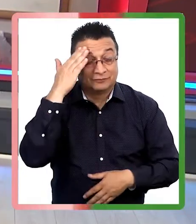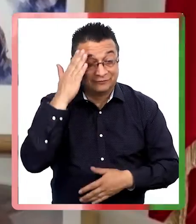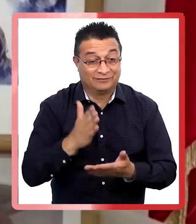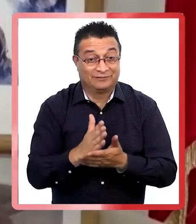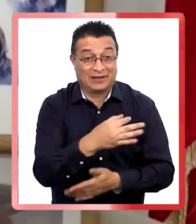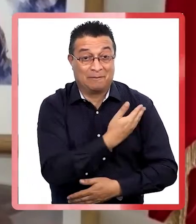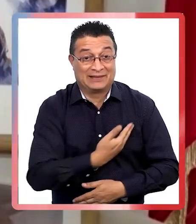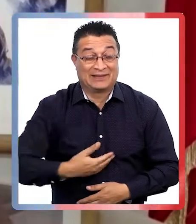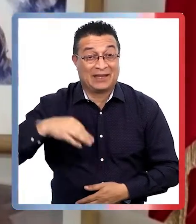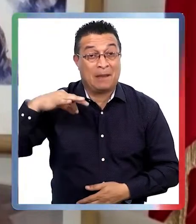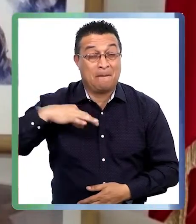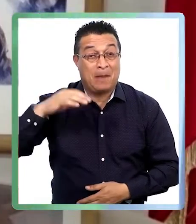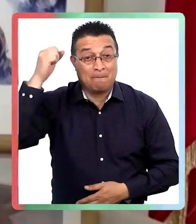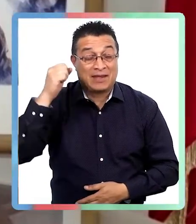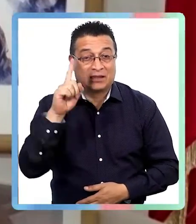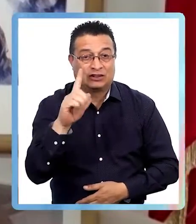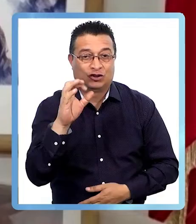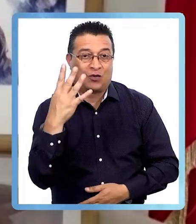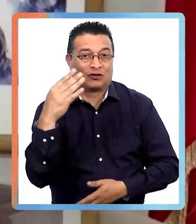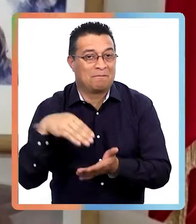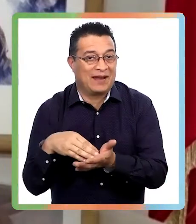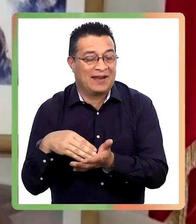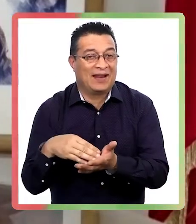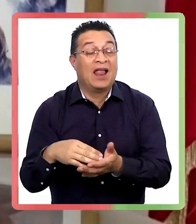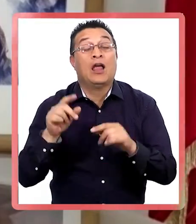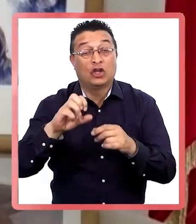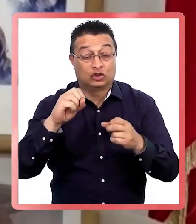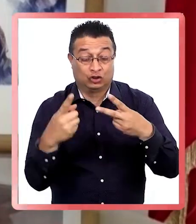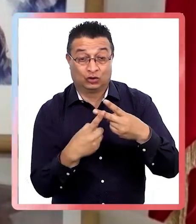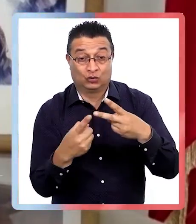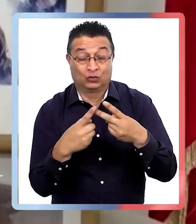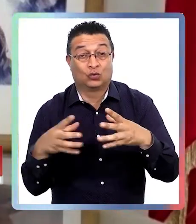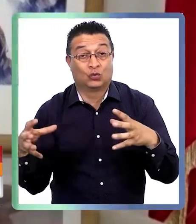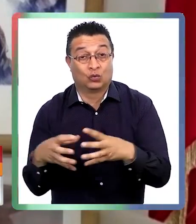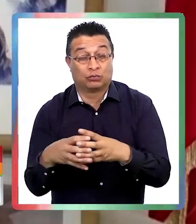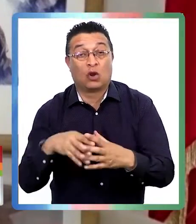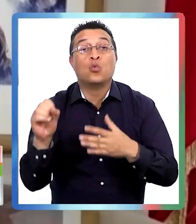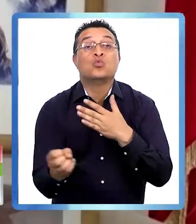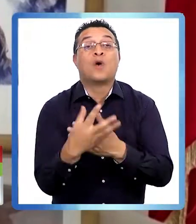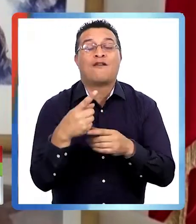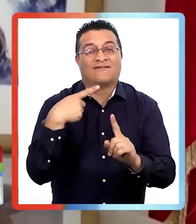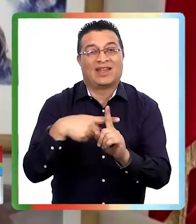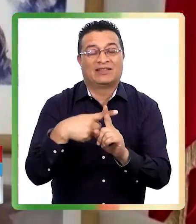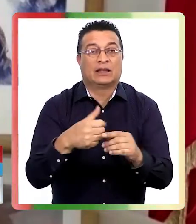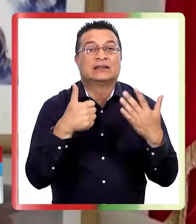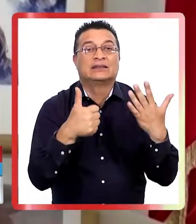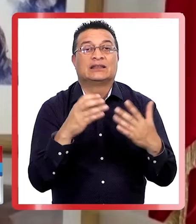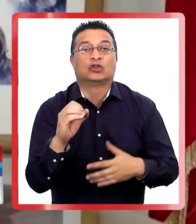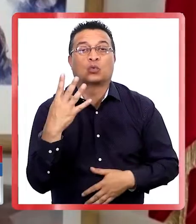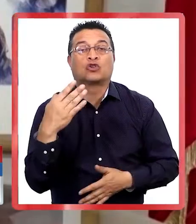recordemos al inicio del gobierno del presidente Piñera estaba en 104.000 pesos. Ministro, y el segundo grupo es el de los nuevos beneficiarios, que